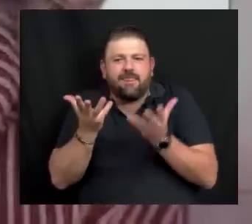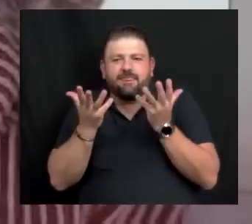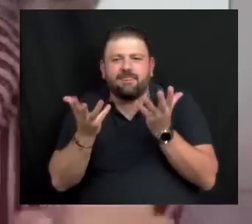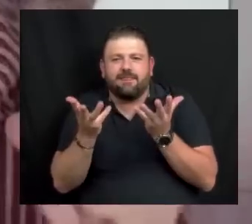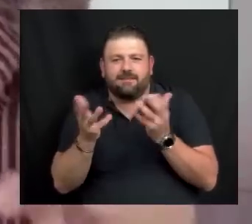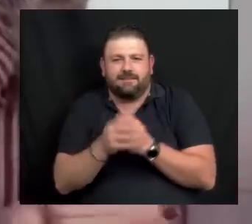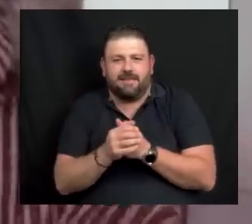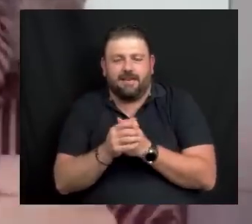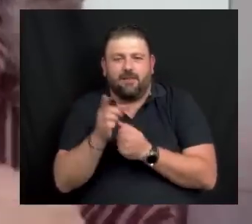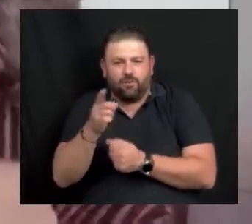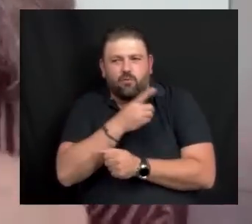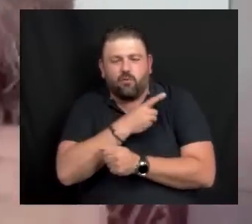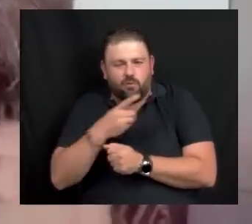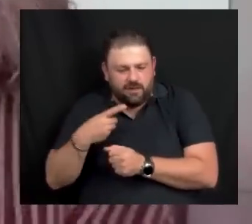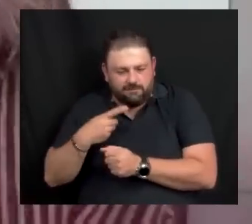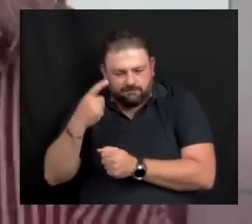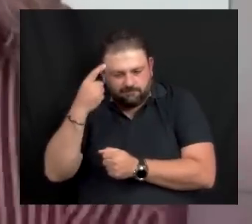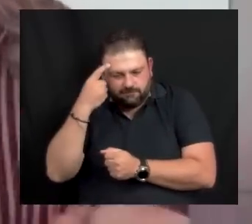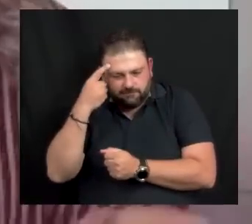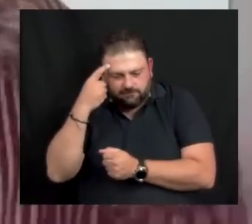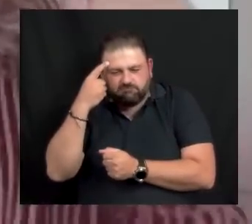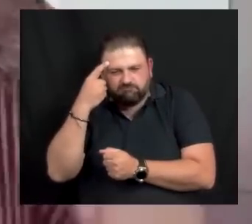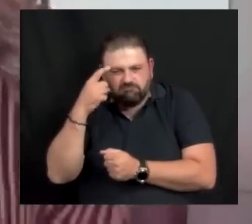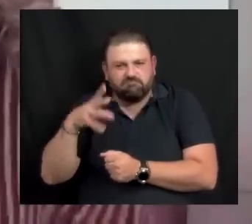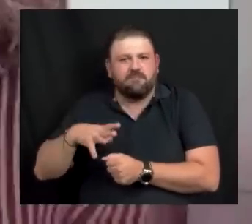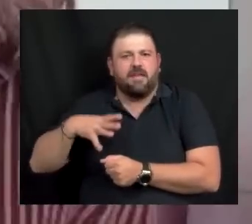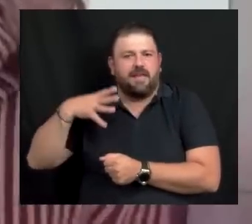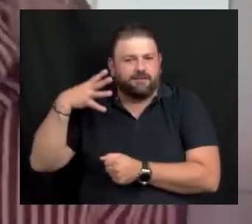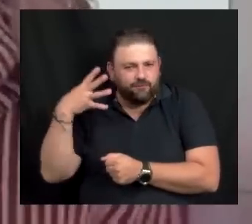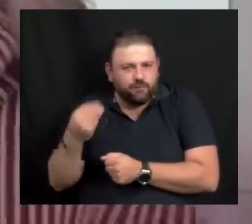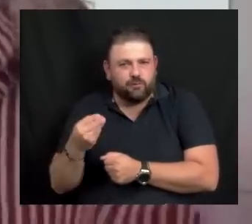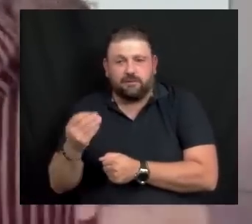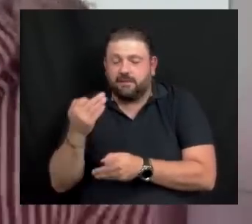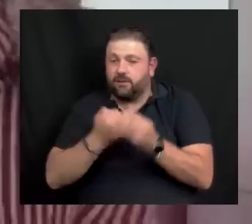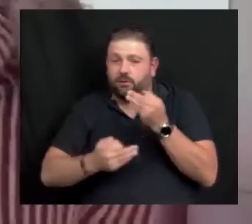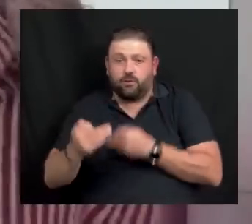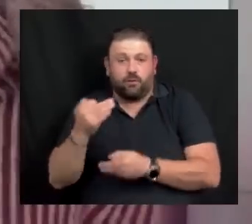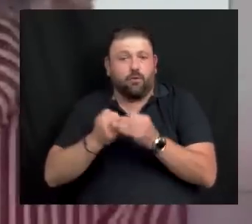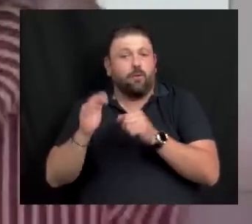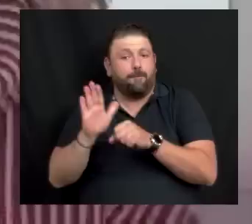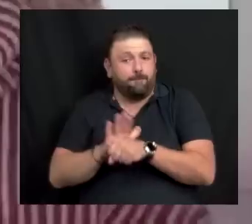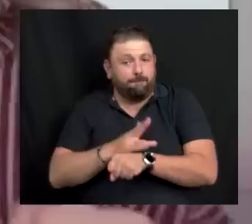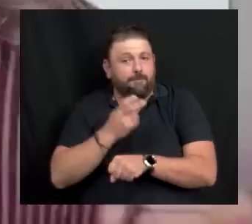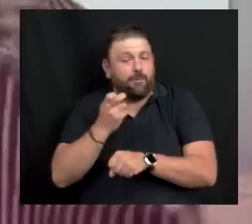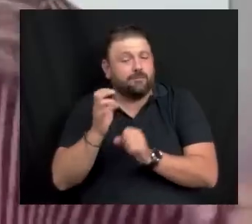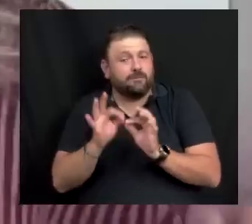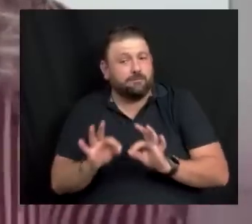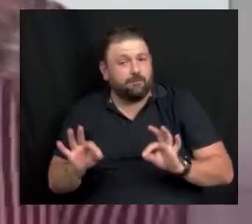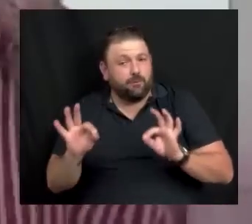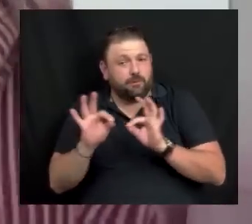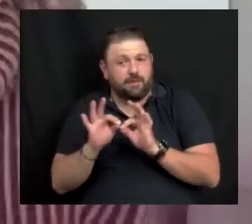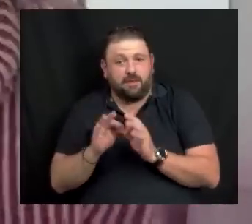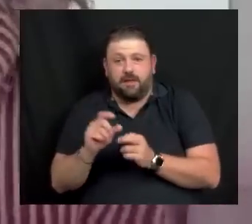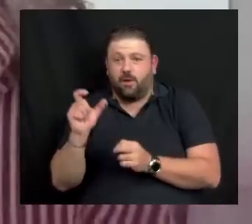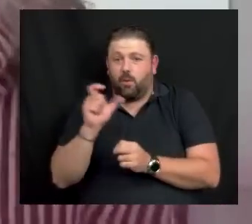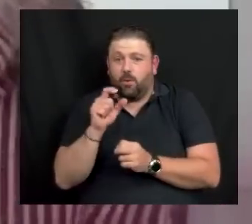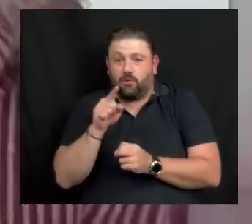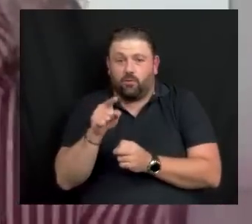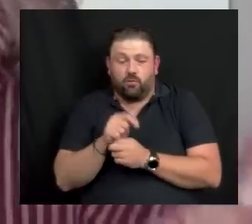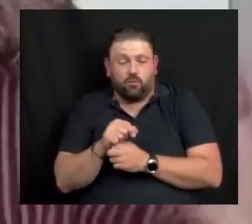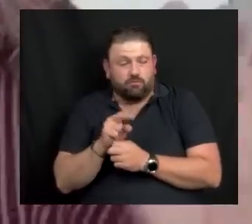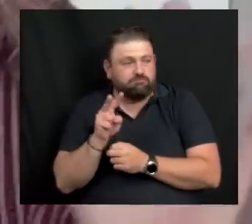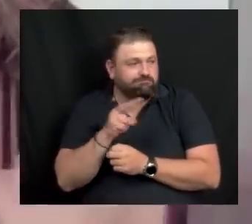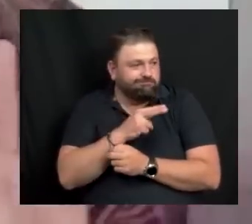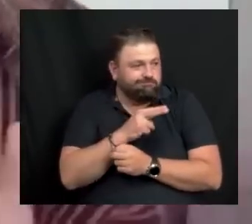y ubícate. Eso a mí me encanta, saber dónde estoy parada, porque entonces cuando volteo para